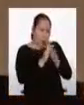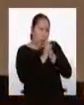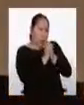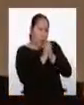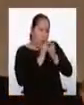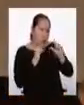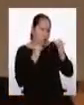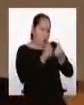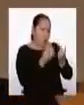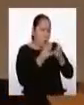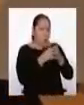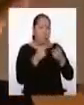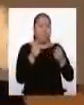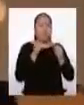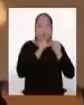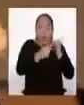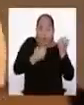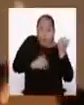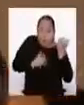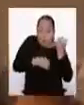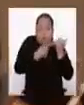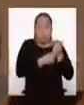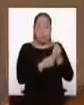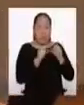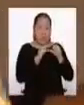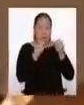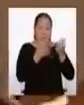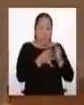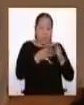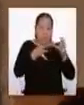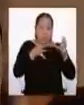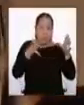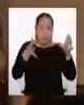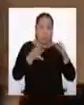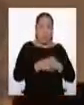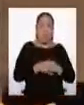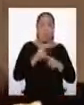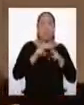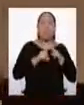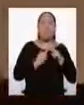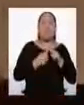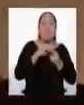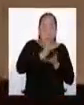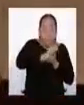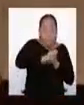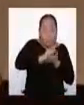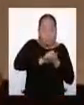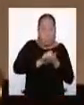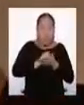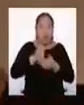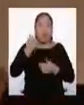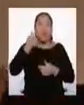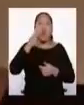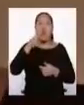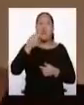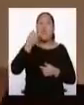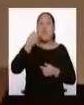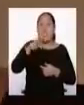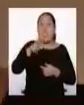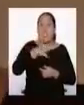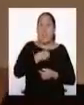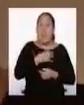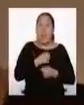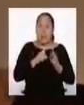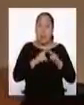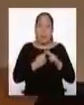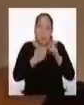tocando. Entonces tocábamos, el grupo empezó a crecer, empecé a componer como a los 12 o 13 años sin darme cuenta, de verdad,